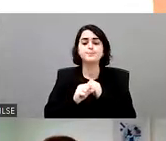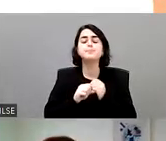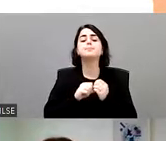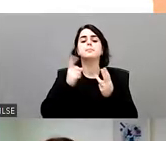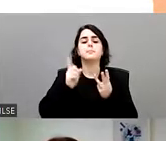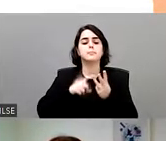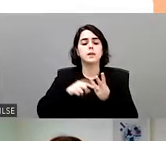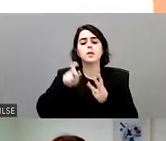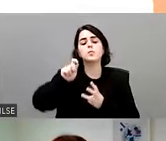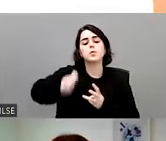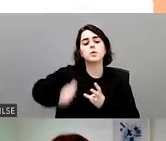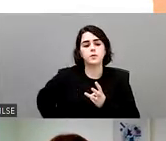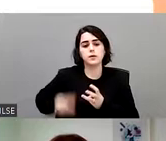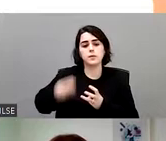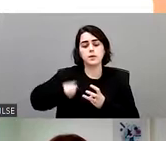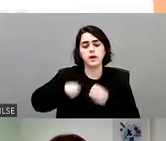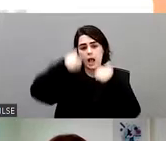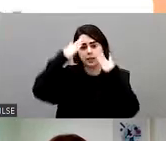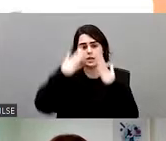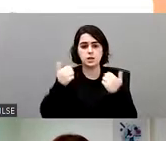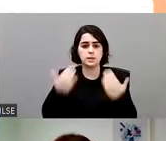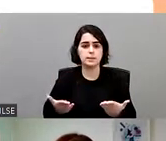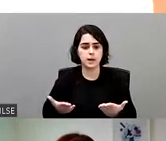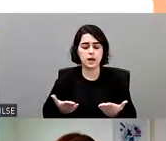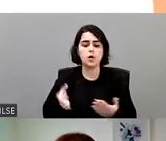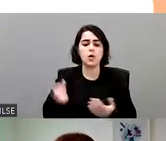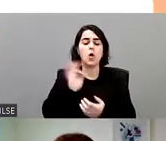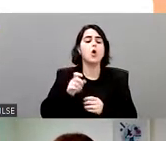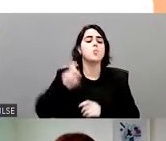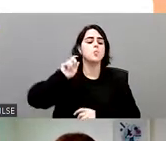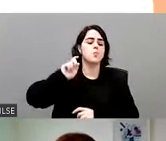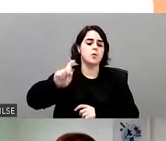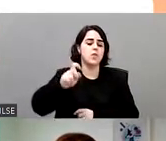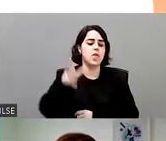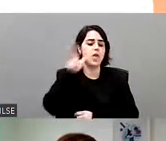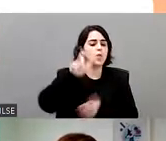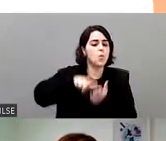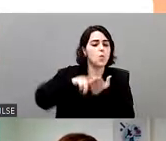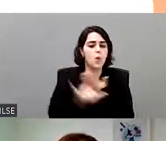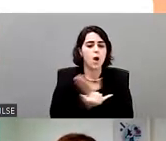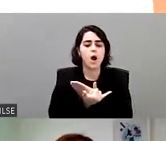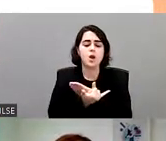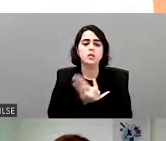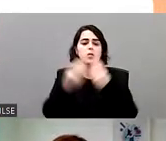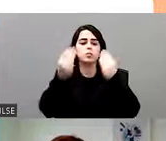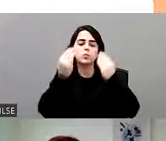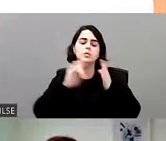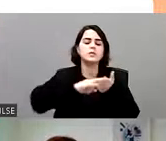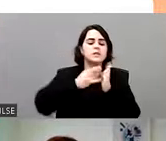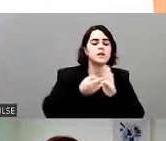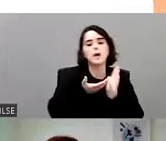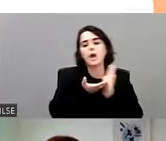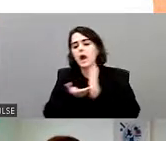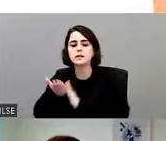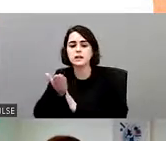los profesionales, tanto de atención temprana como profesores de audición y lenguaje, estén formados en sistemas alternativos